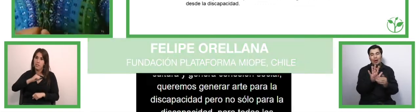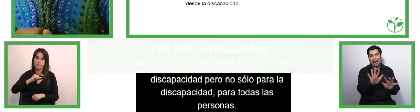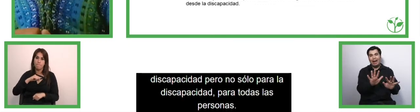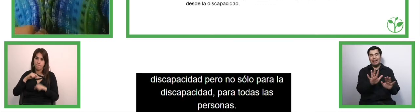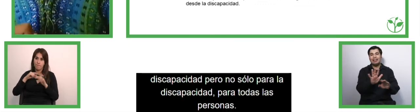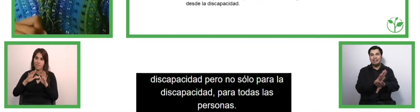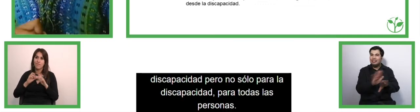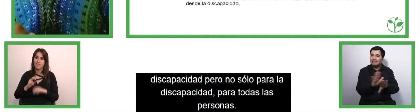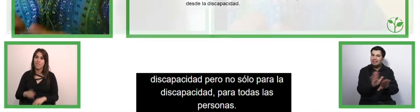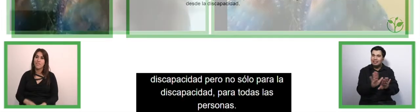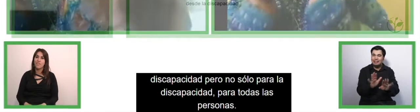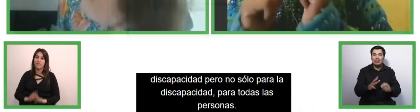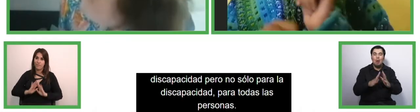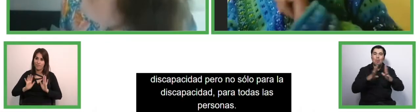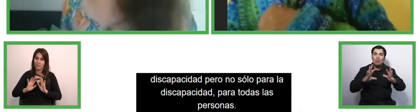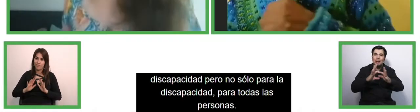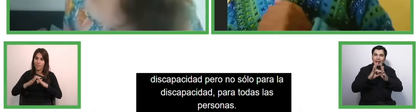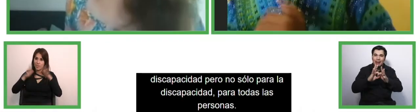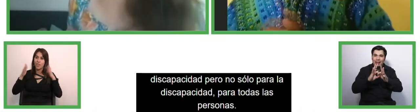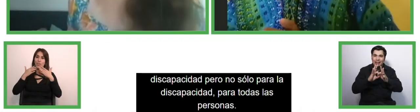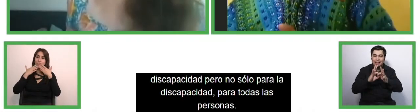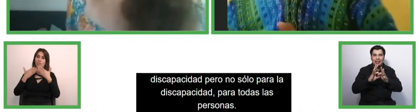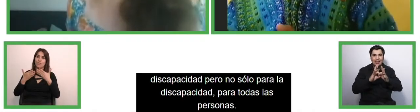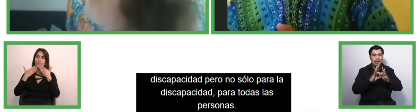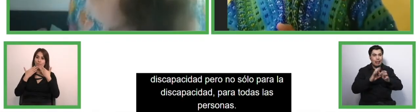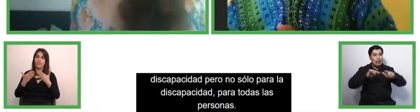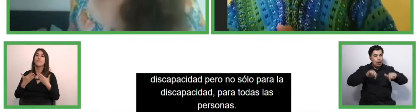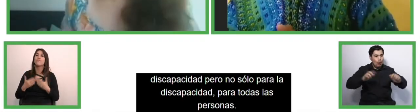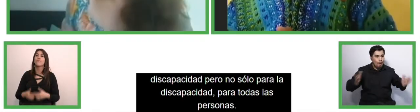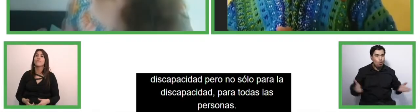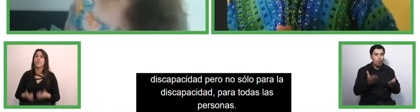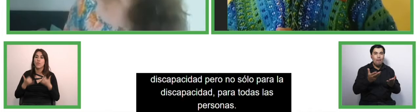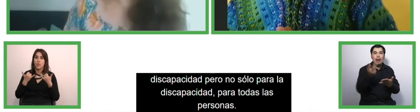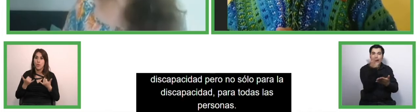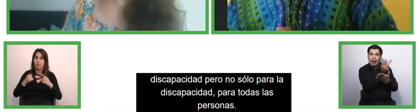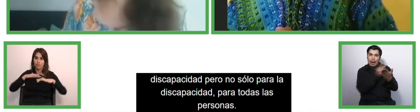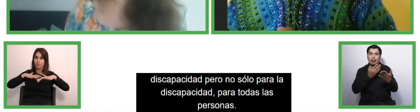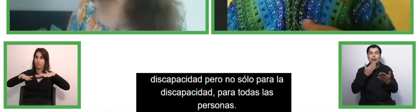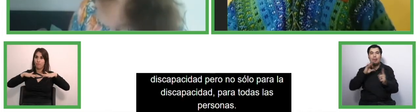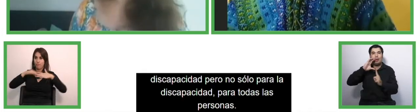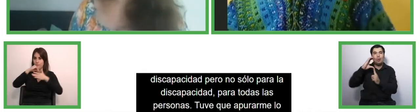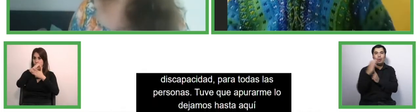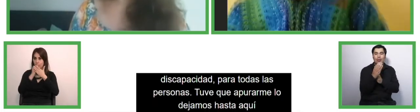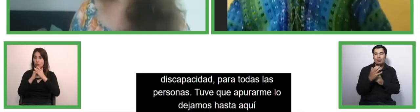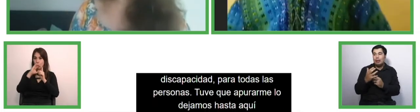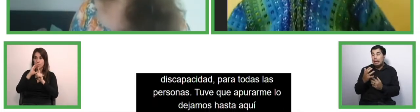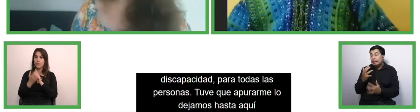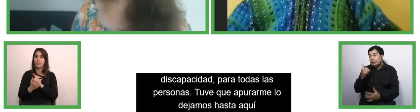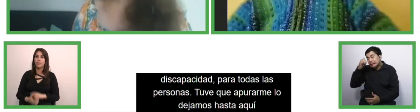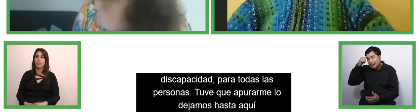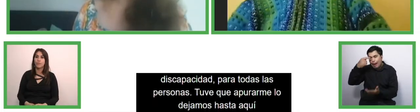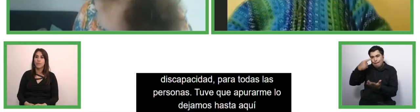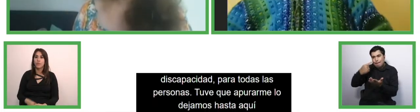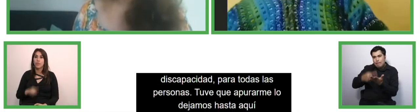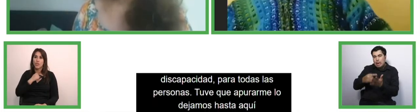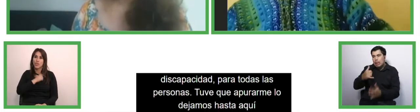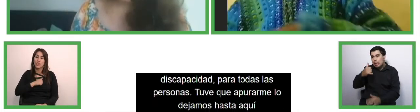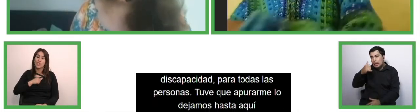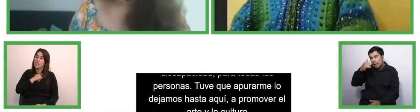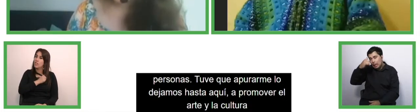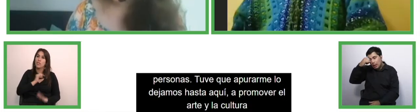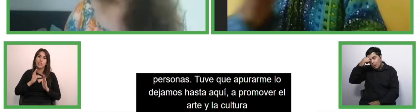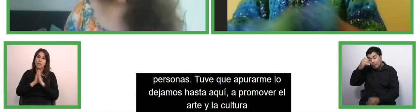lo dejamos hasta aquí, pero muchísimas gracias y a promover el arte y la cultura. Mil disculpas, pero es